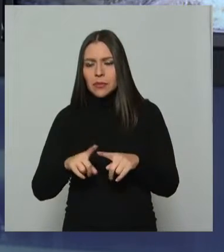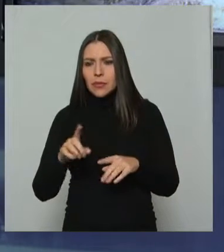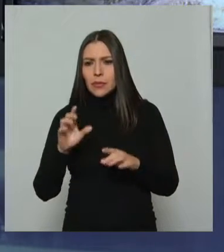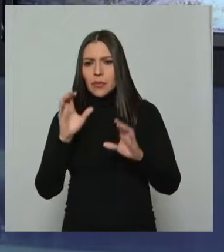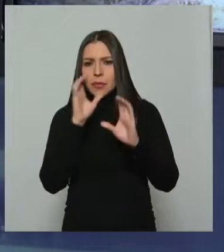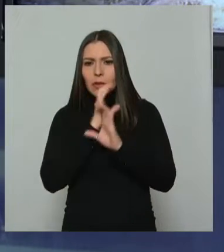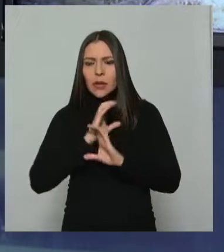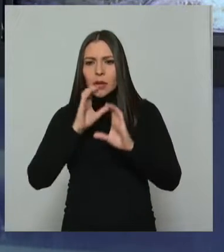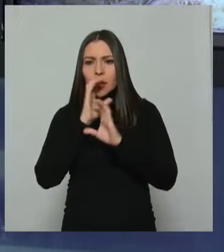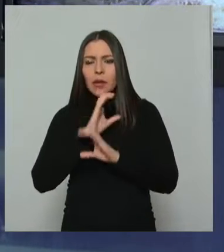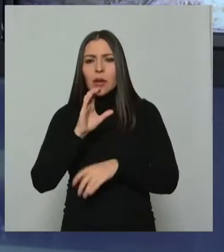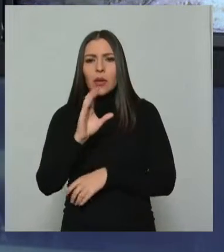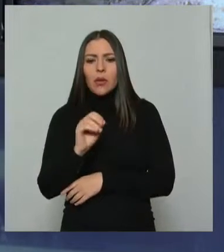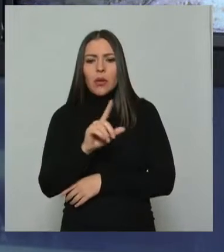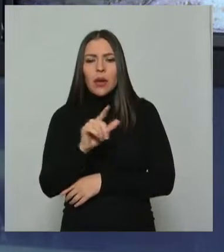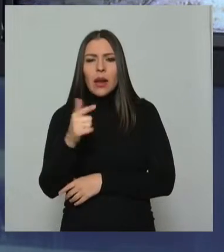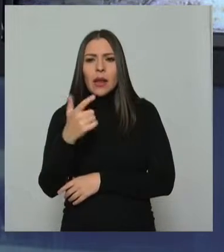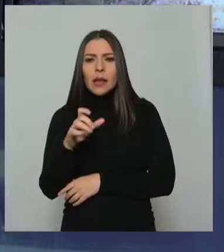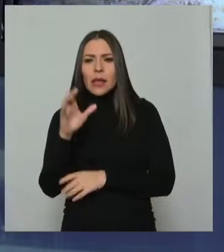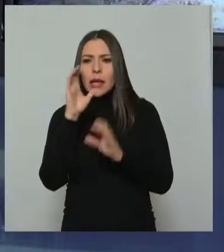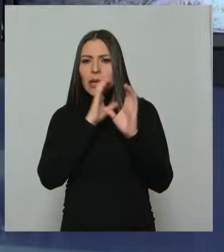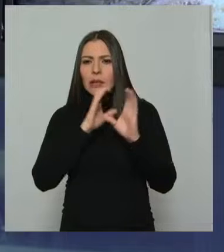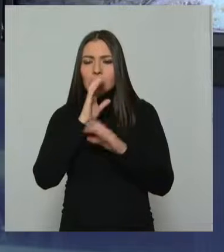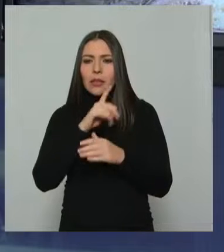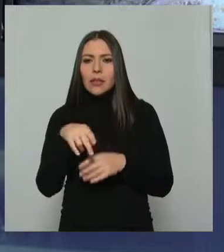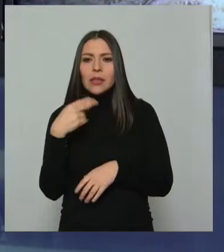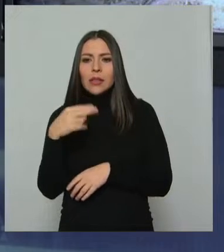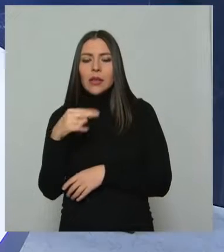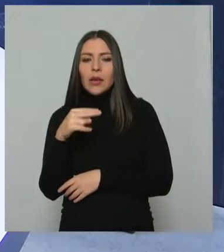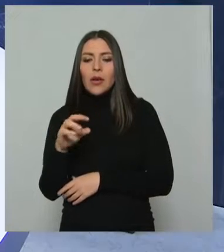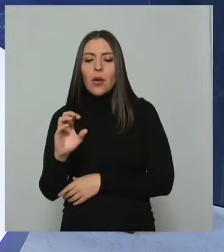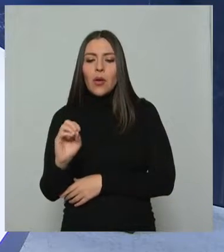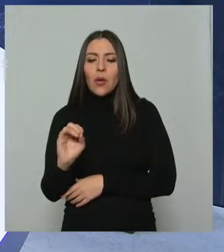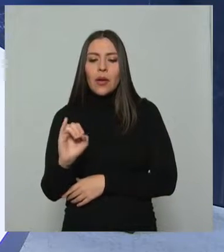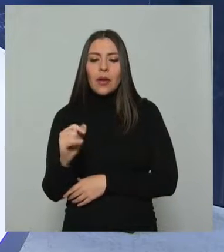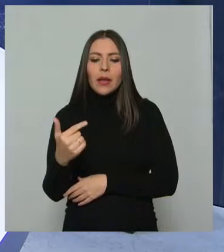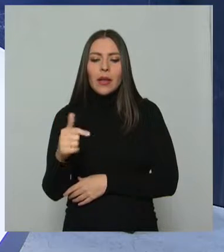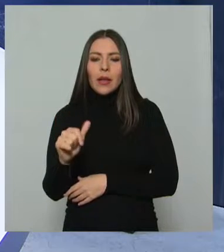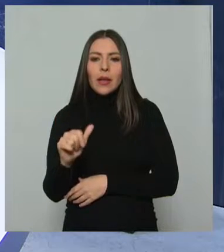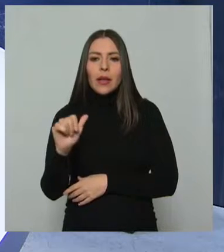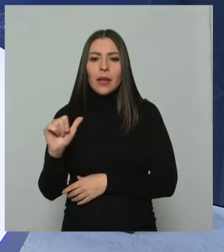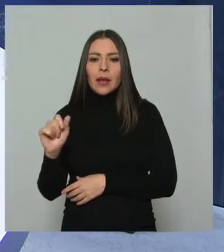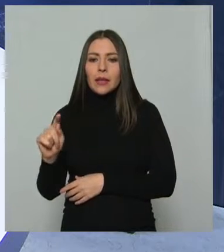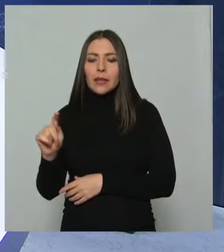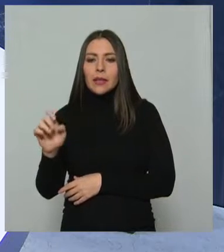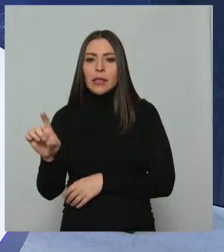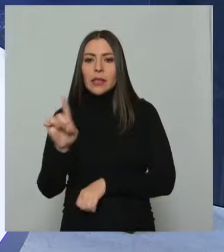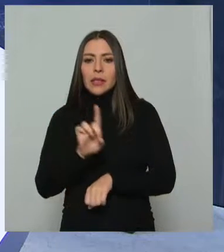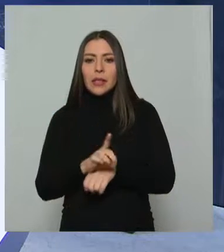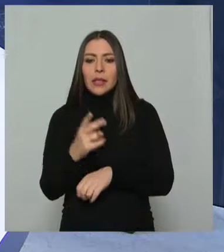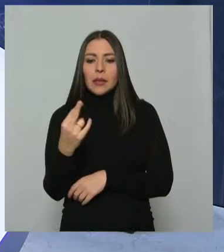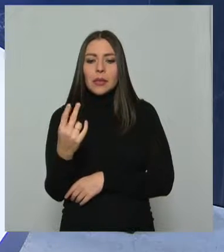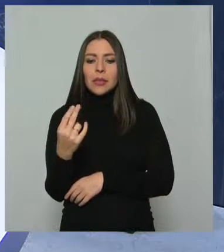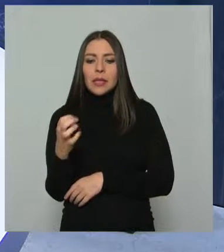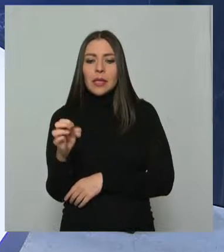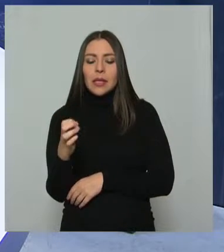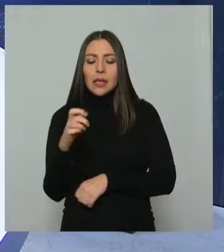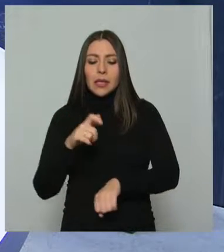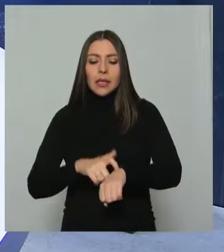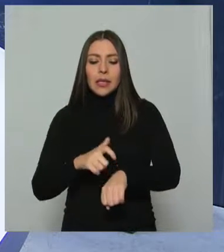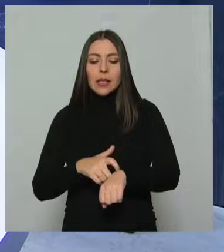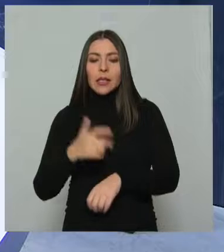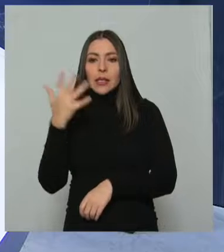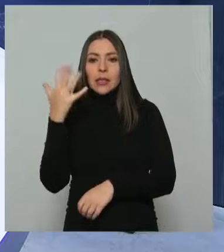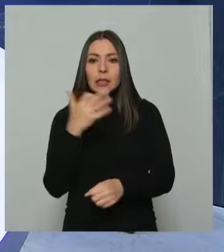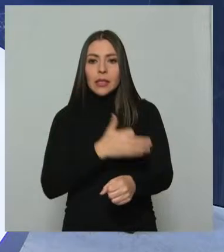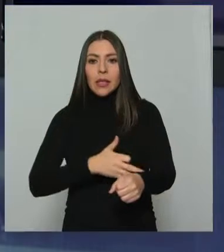se llama, la obra se llama Oiga Asté. Sí. Oiga Asté. Esto va a ser el 25 de enero a las 5 de la tarde en el